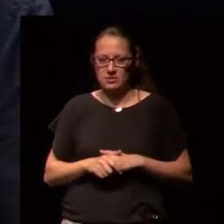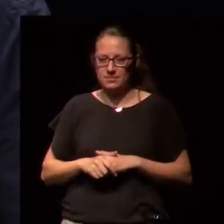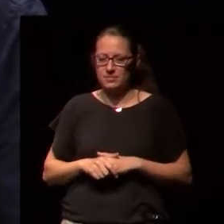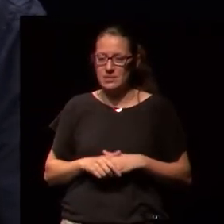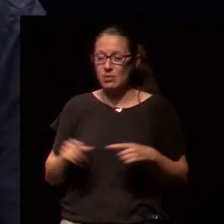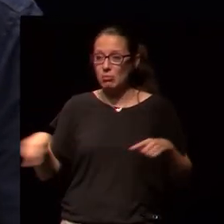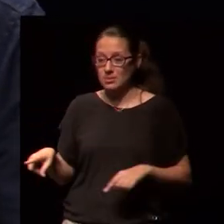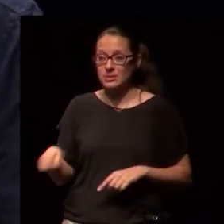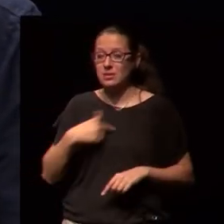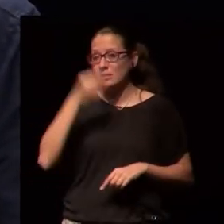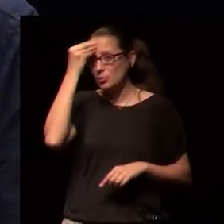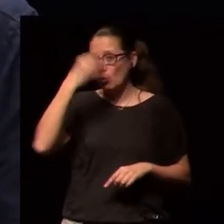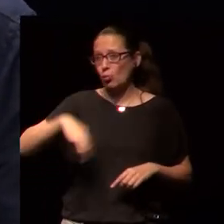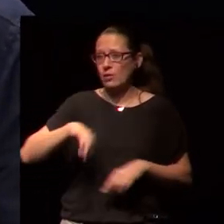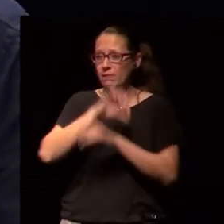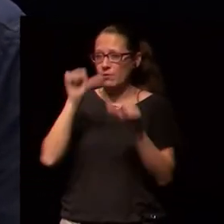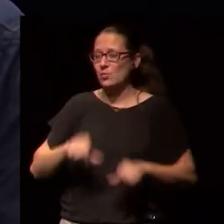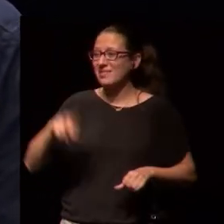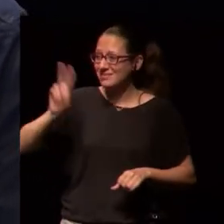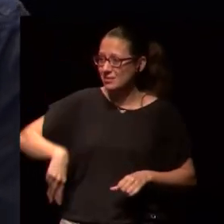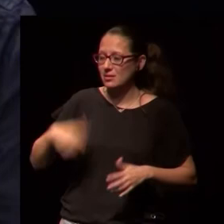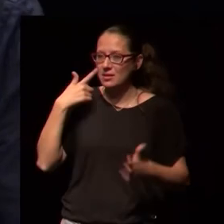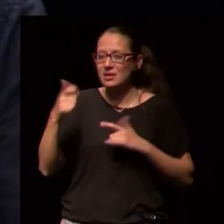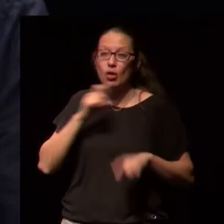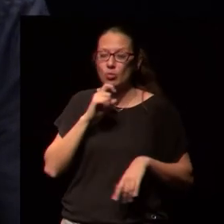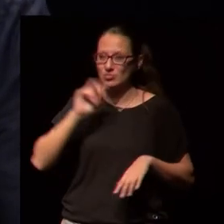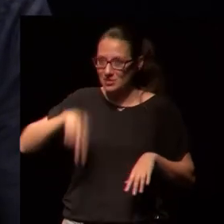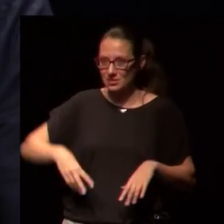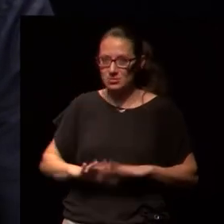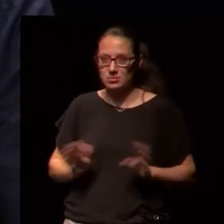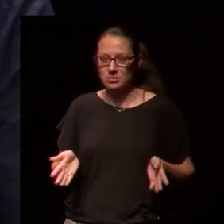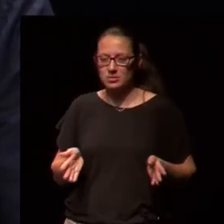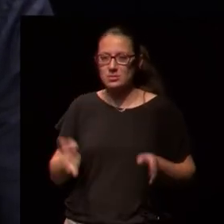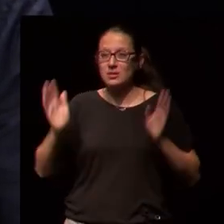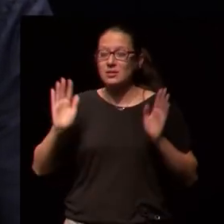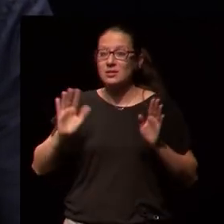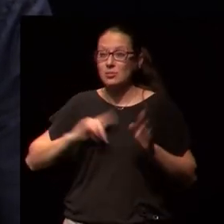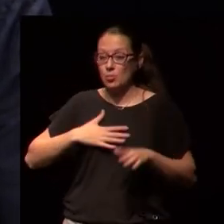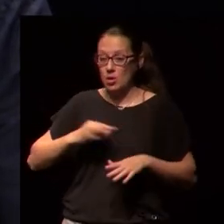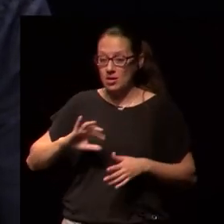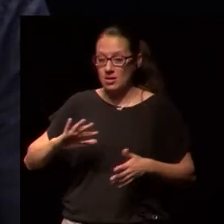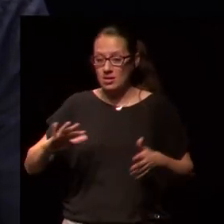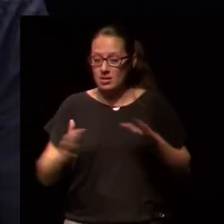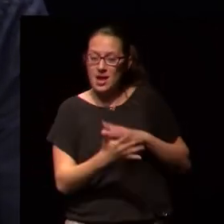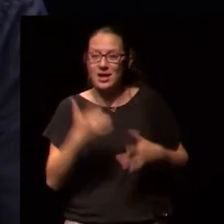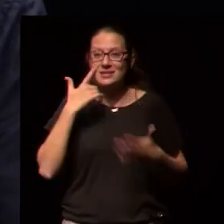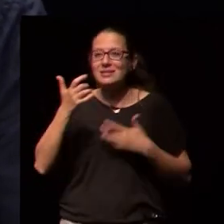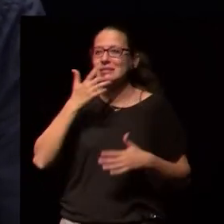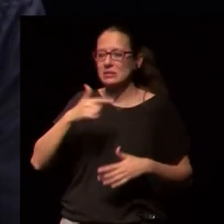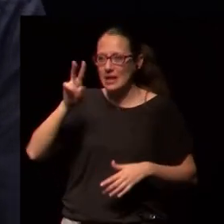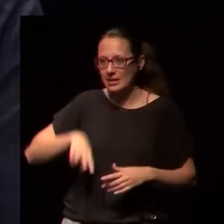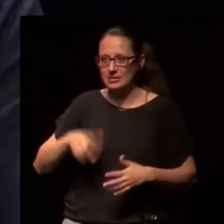los demás. Yo creo que la única forma de ser artista es siéndolo. Te conviertes en artista cuando lo